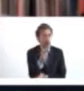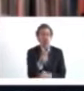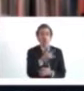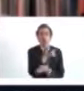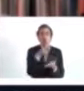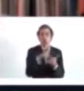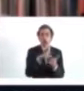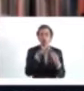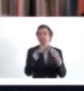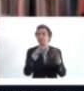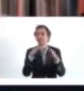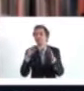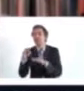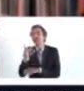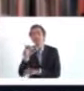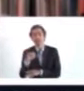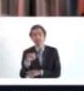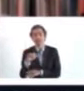un hospital